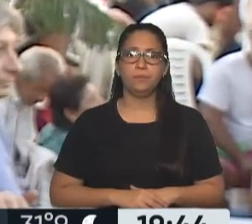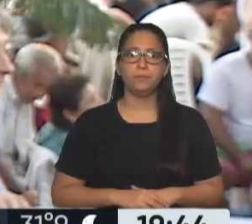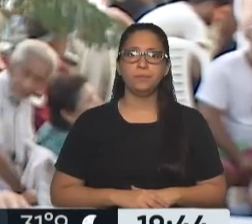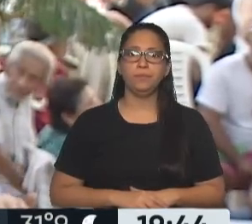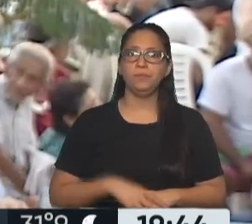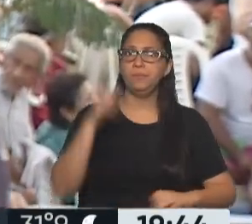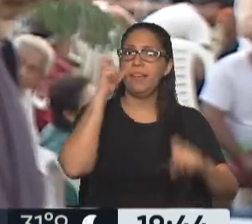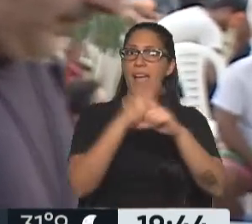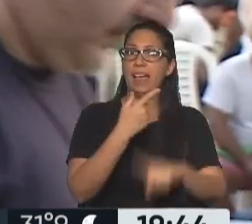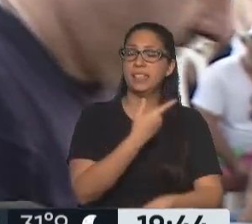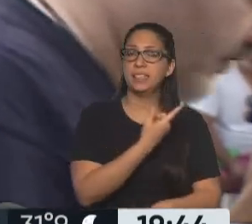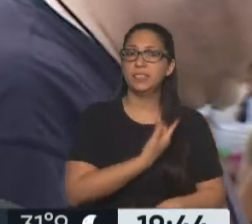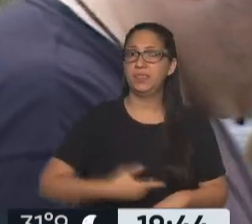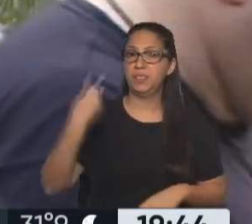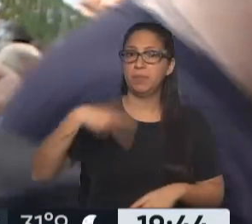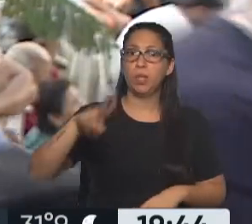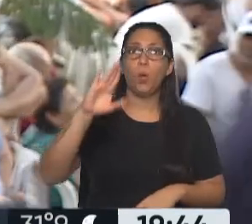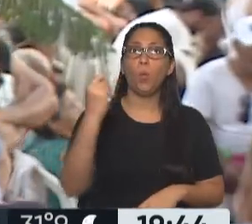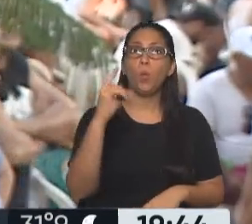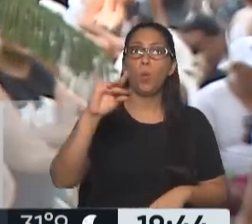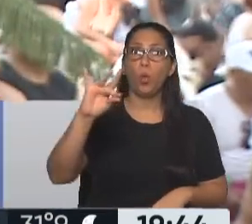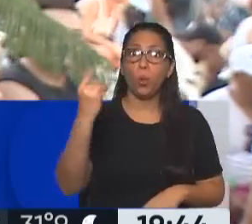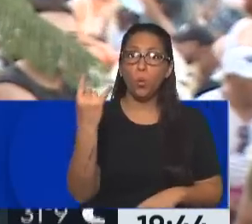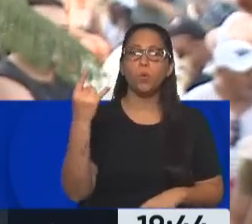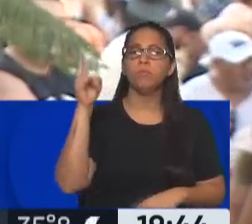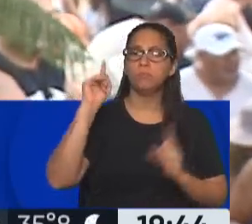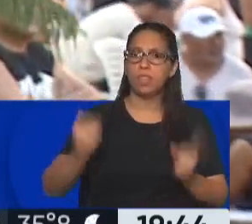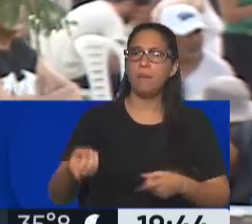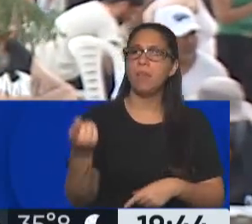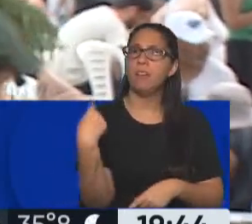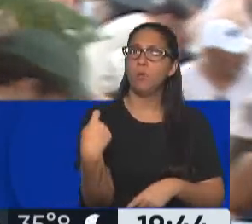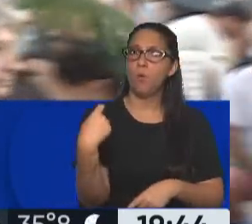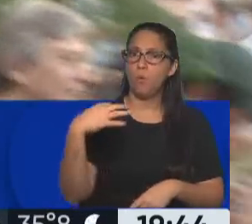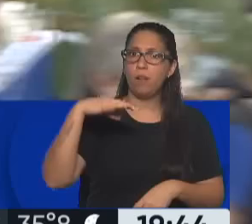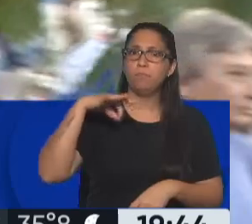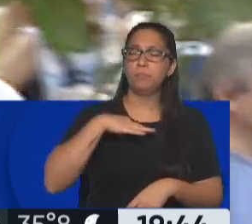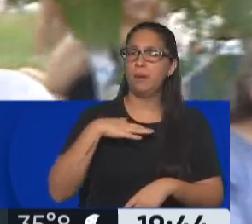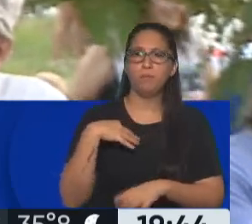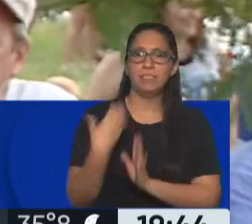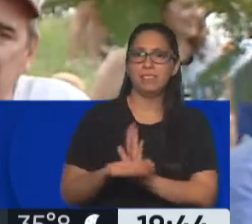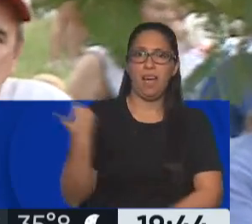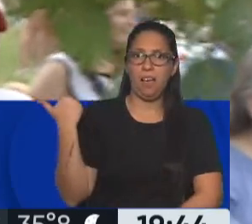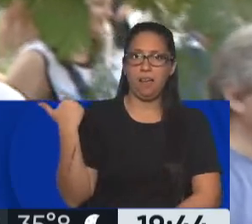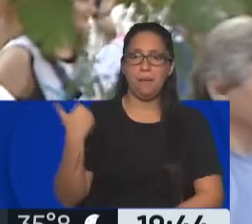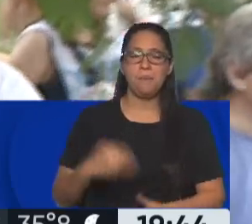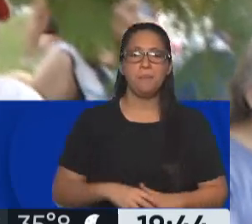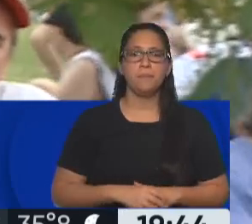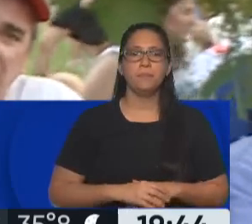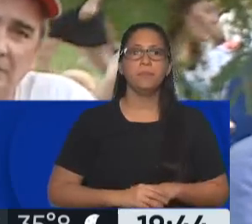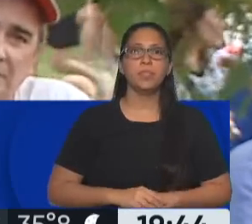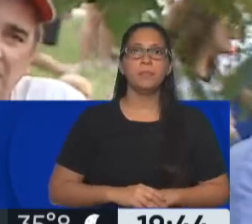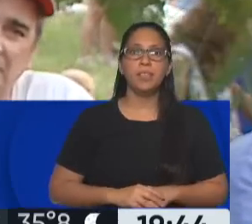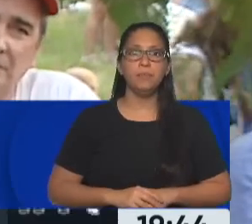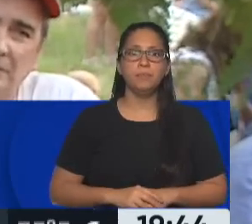El ex vicepresidente Amado Boudou también dejará de cobrar su jubilación de privilegio. El también ex